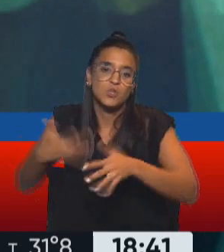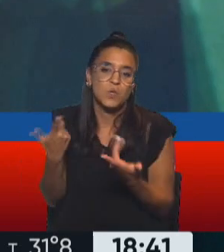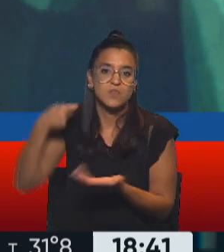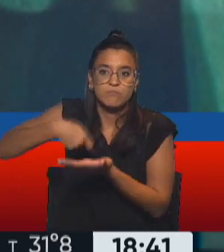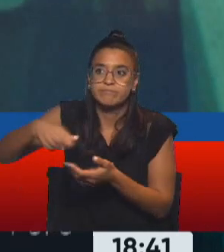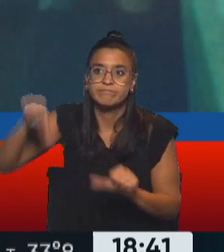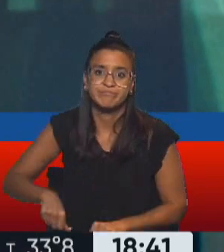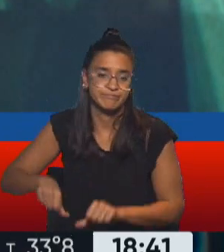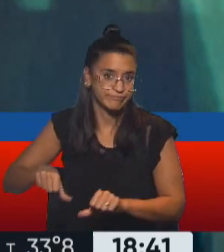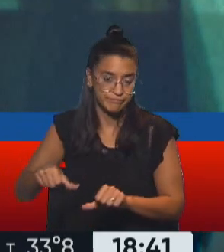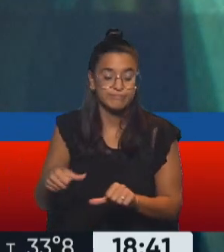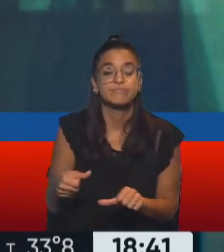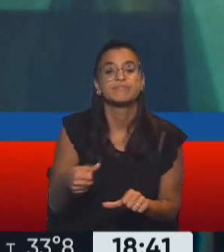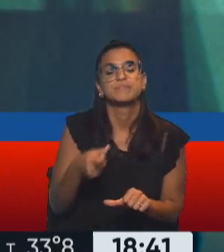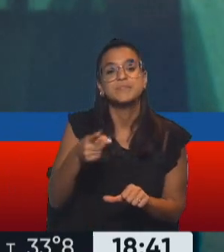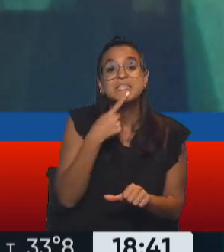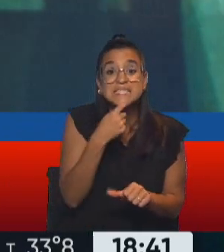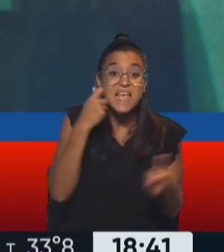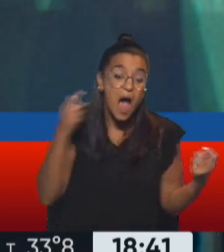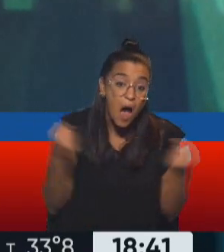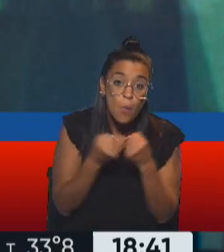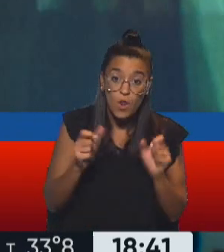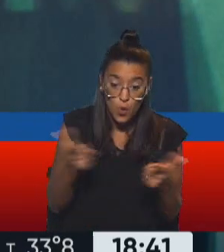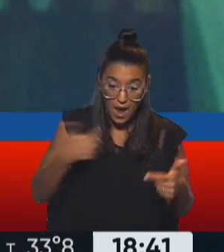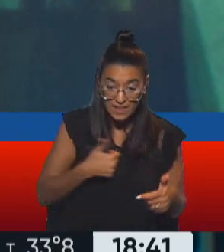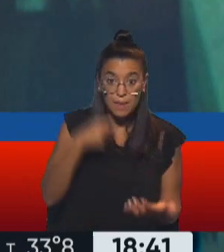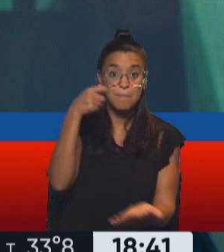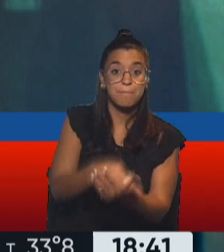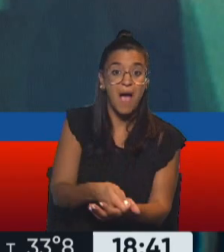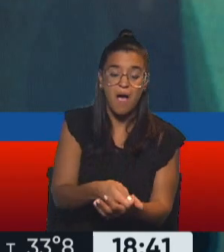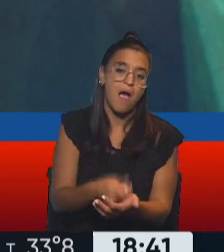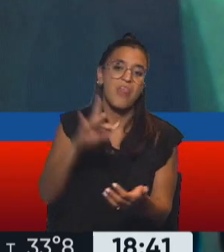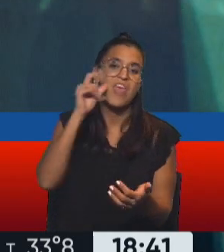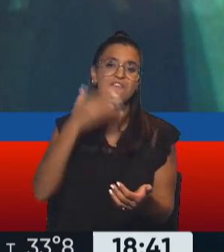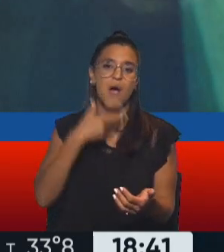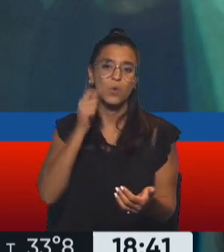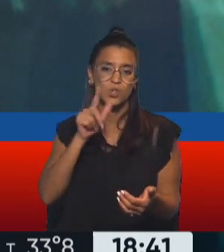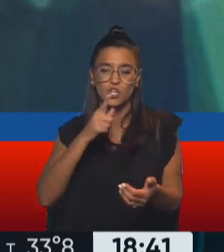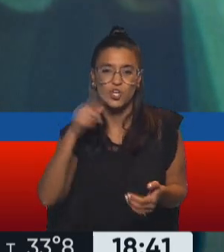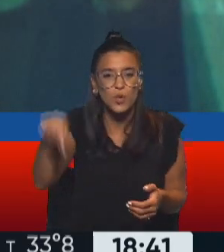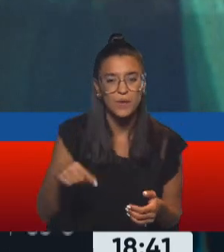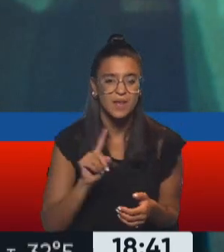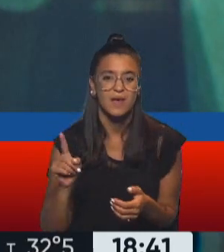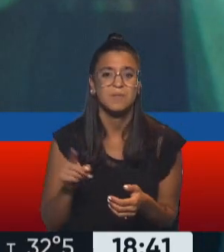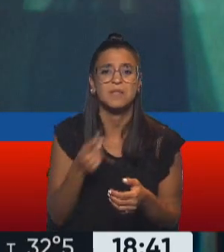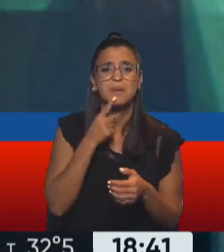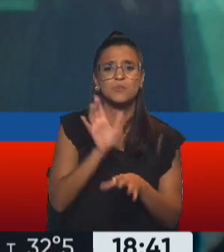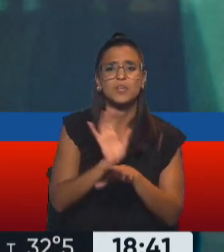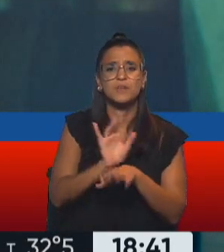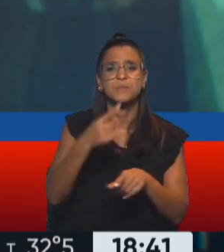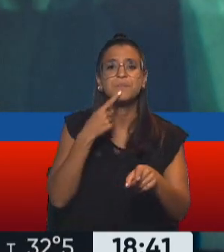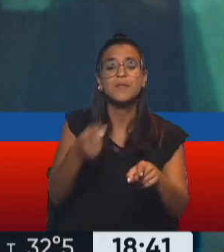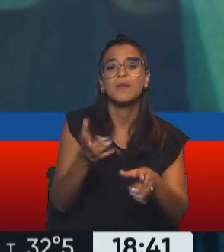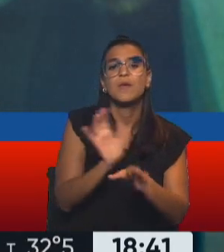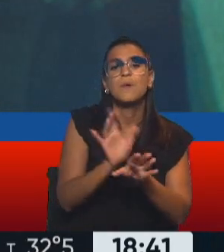lo que digo es que incluso si no hubiese acuerdos de la Argentina, si pagaba, no caía en default. No es que dependía del acuerdo caer en default. Caer en default o